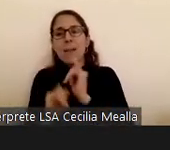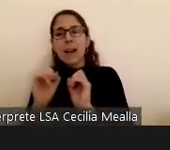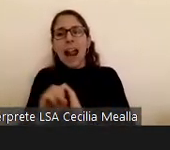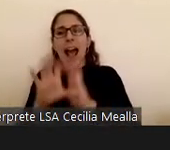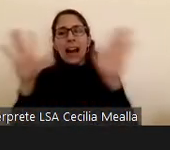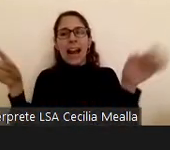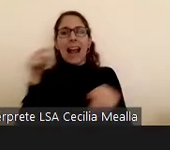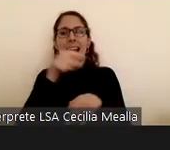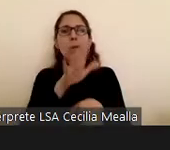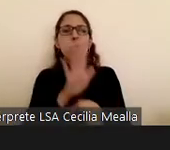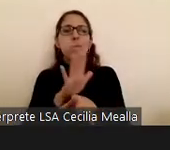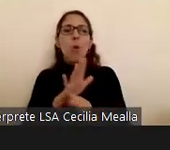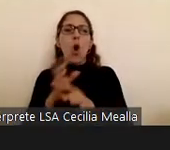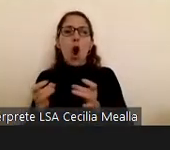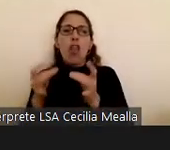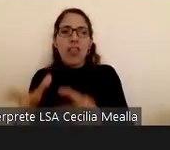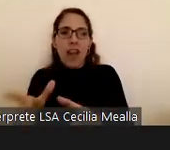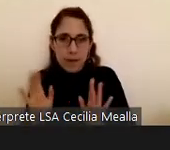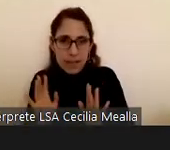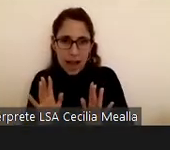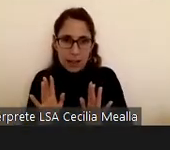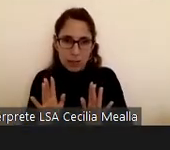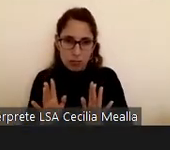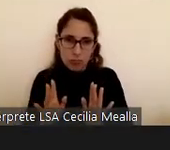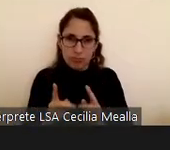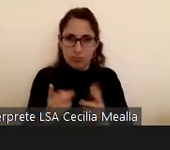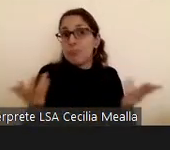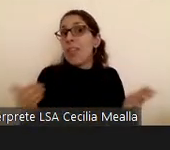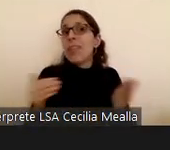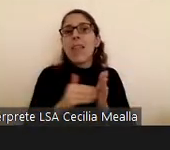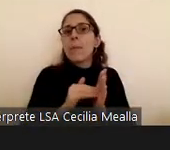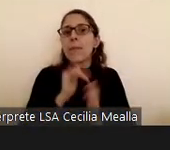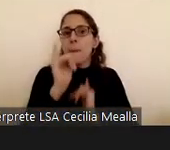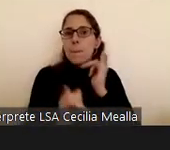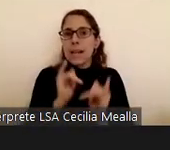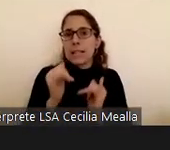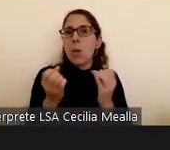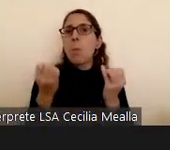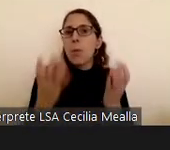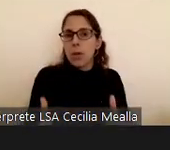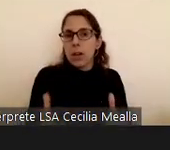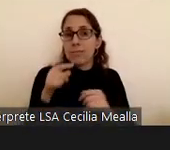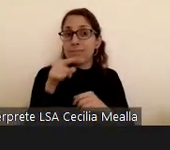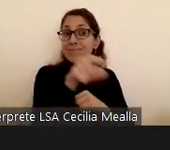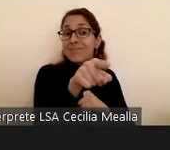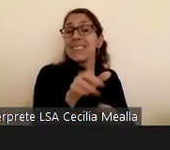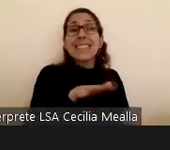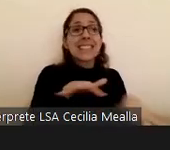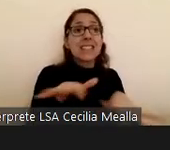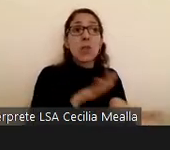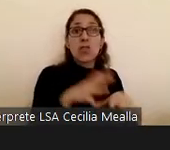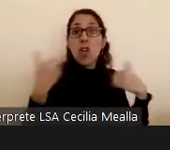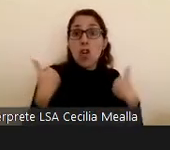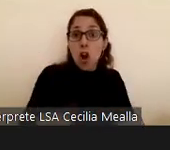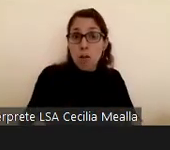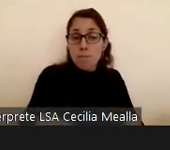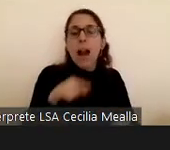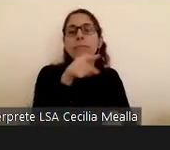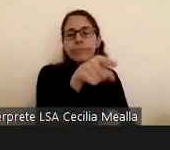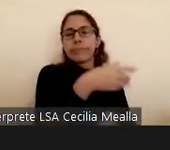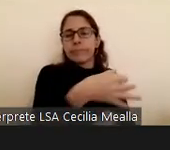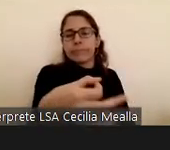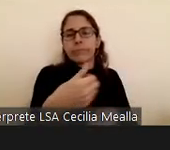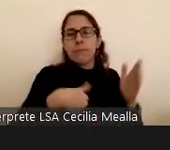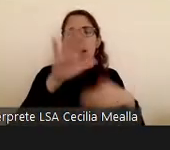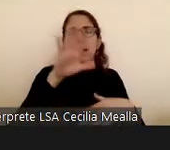condiciones normales sería más el paso 2 que el paso 3, porque en condiciones de contaminación te pasa esto en